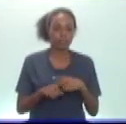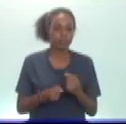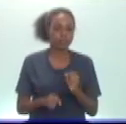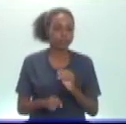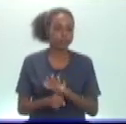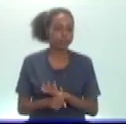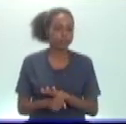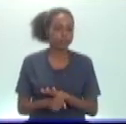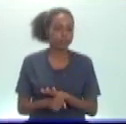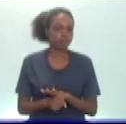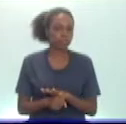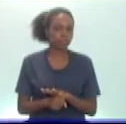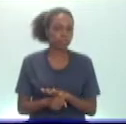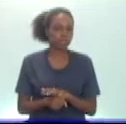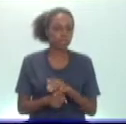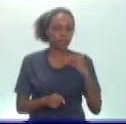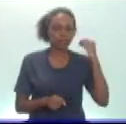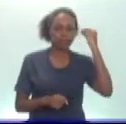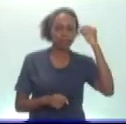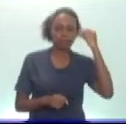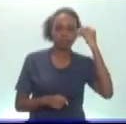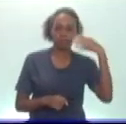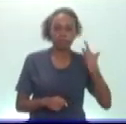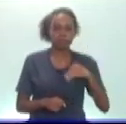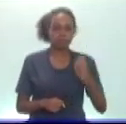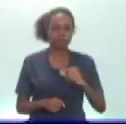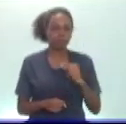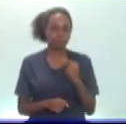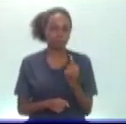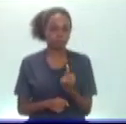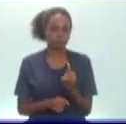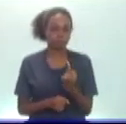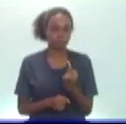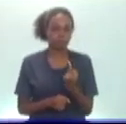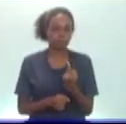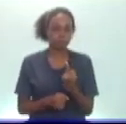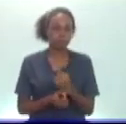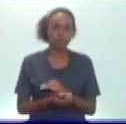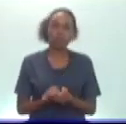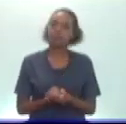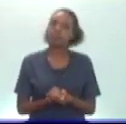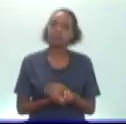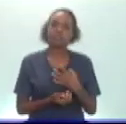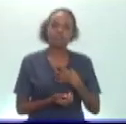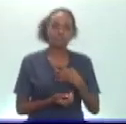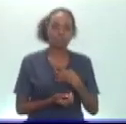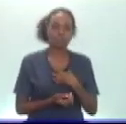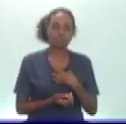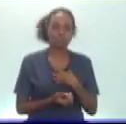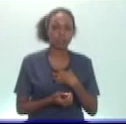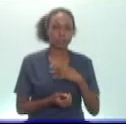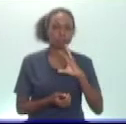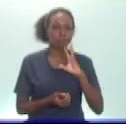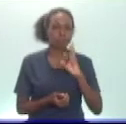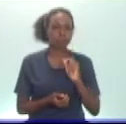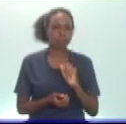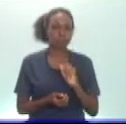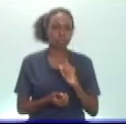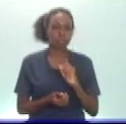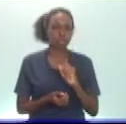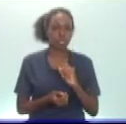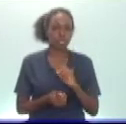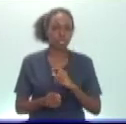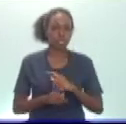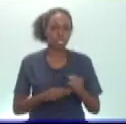la emisión con el análisis de un ejercicio que tenemos que calcular aplicando la propiedad